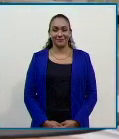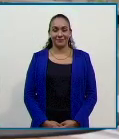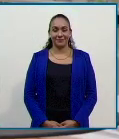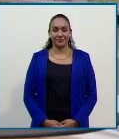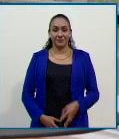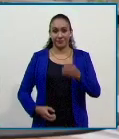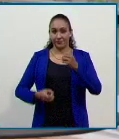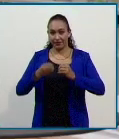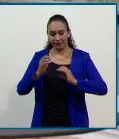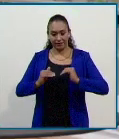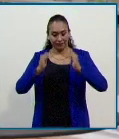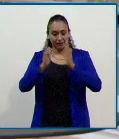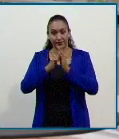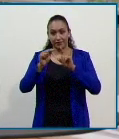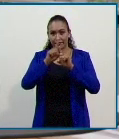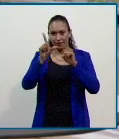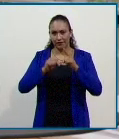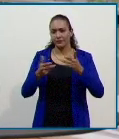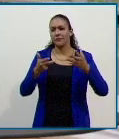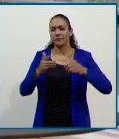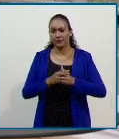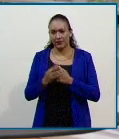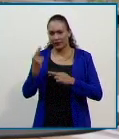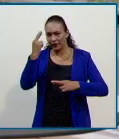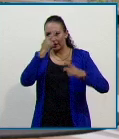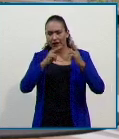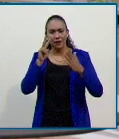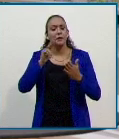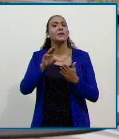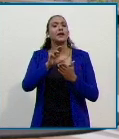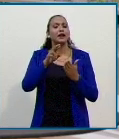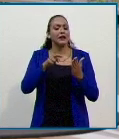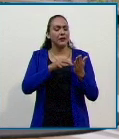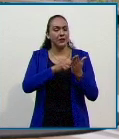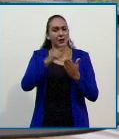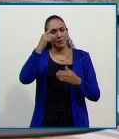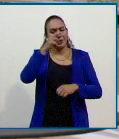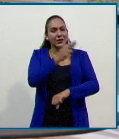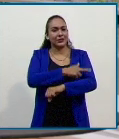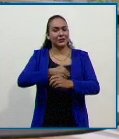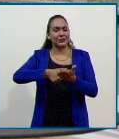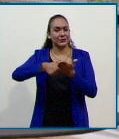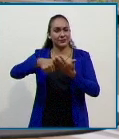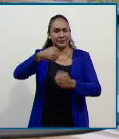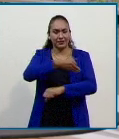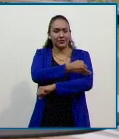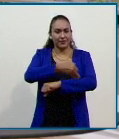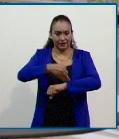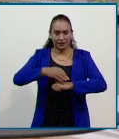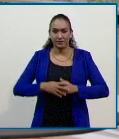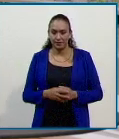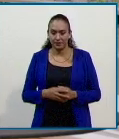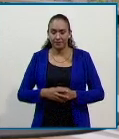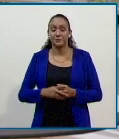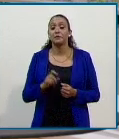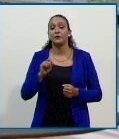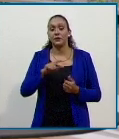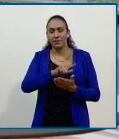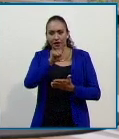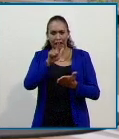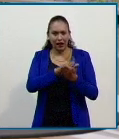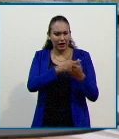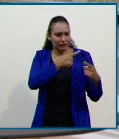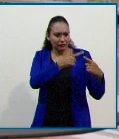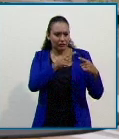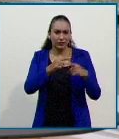La Suprema Corte resolvió asuntos relacionados con el Código Nacional de Procedimientos Civiles y Familiares, así como con leyes de